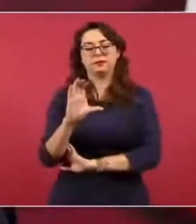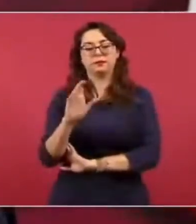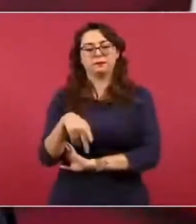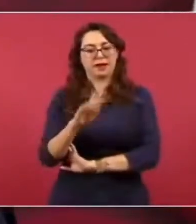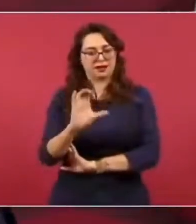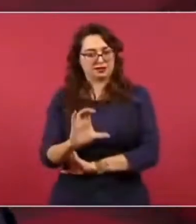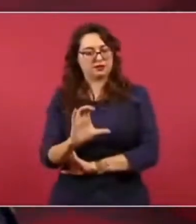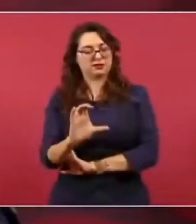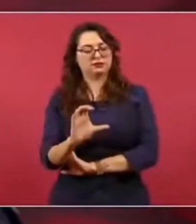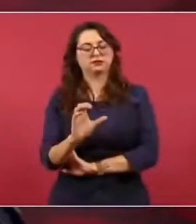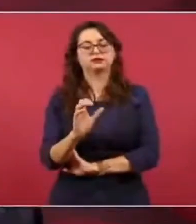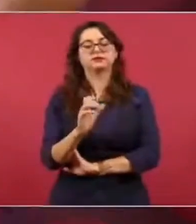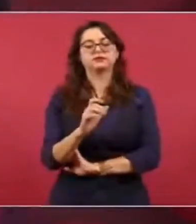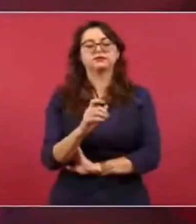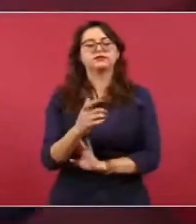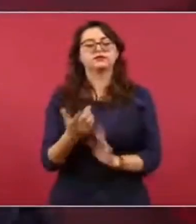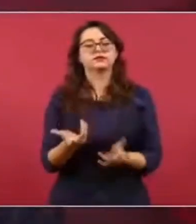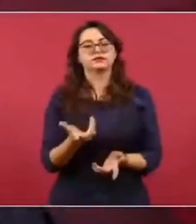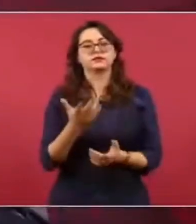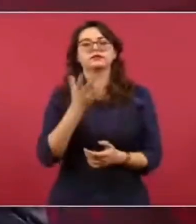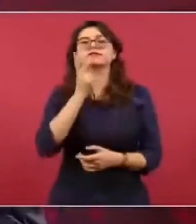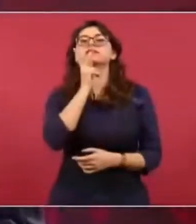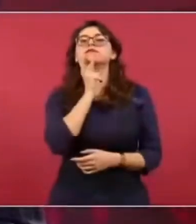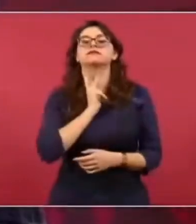Park, ya pasara